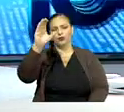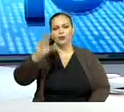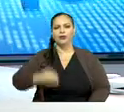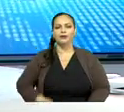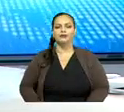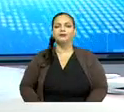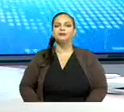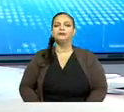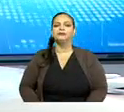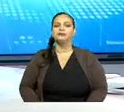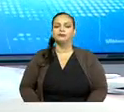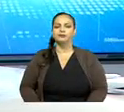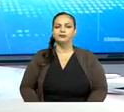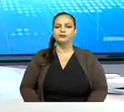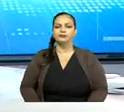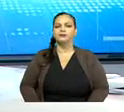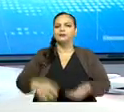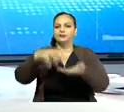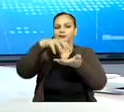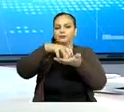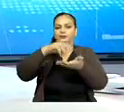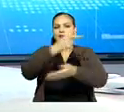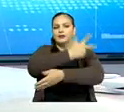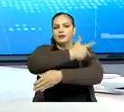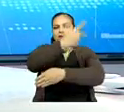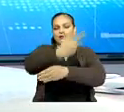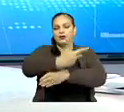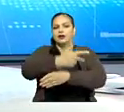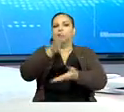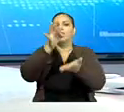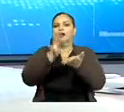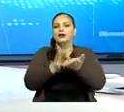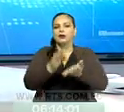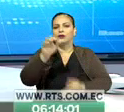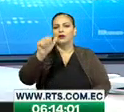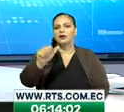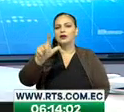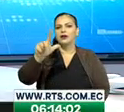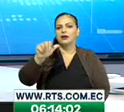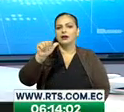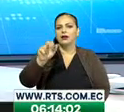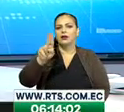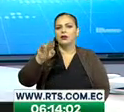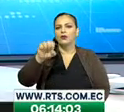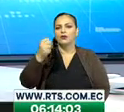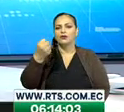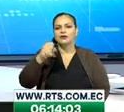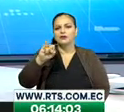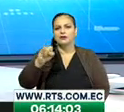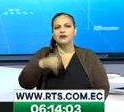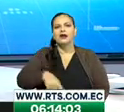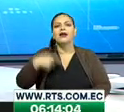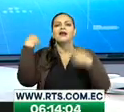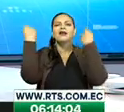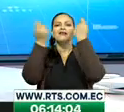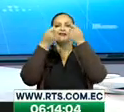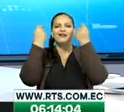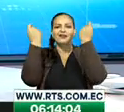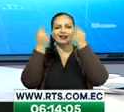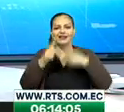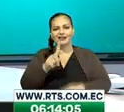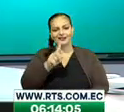Al Aucí, ubicado en la provincia de Chimborazo, festeja sus 195 años de cantonización.